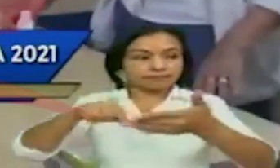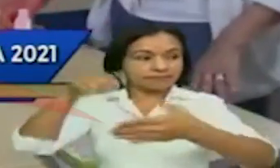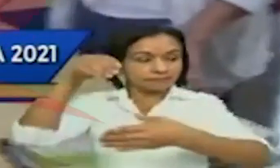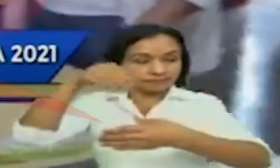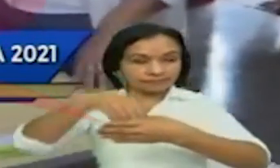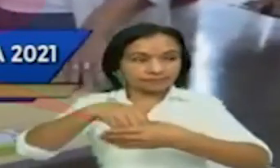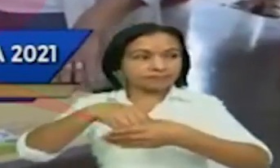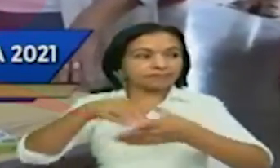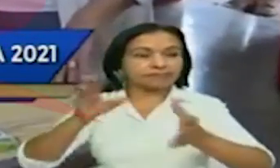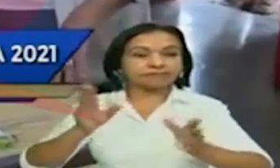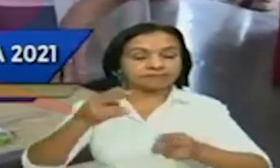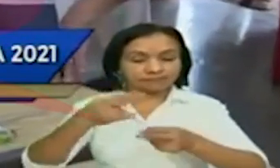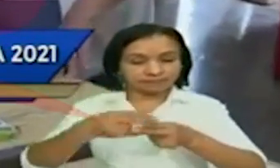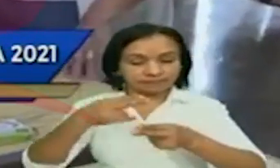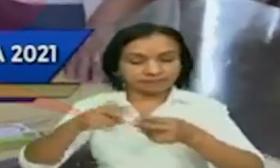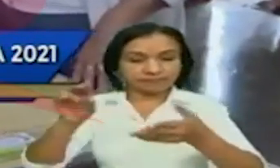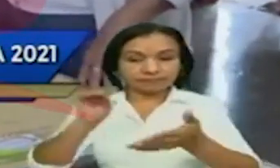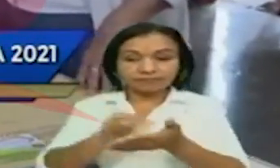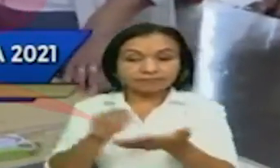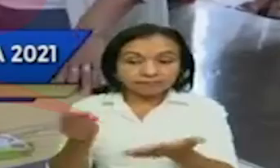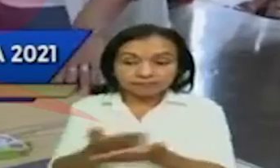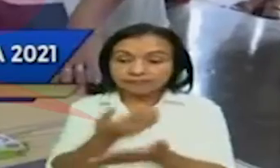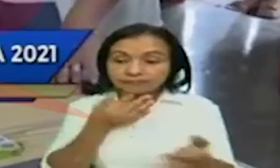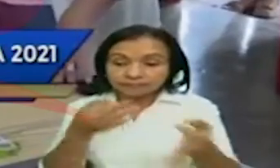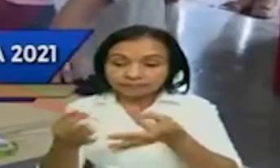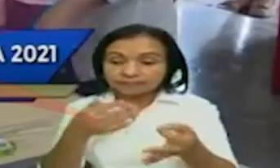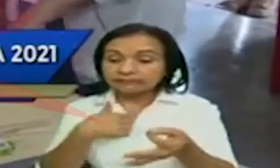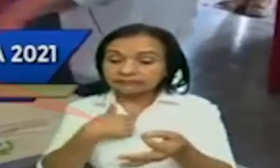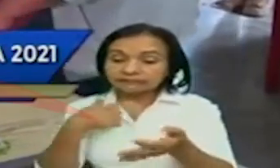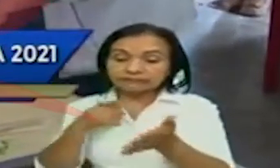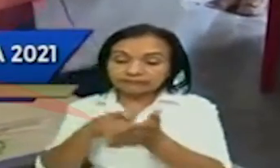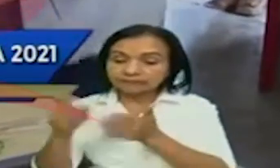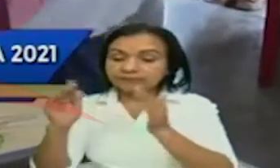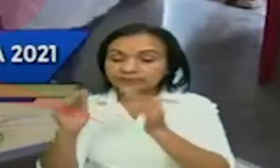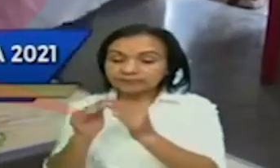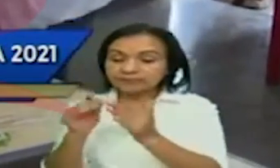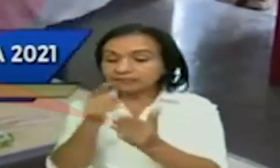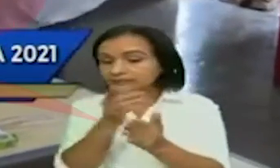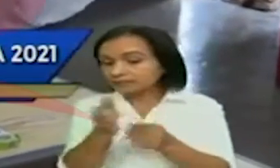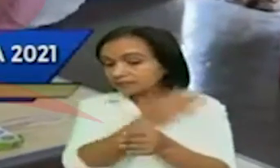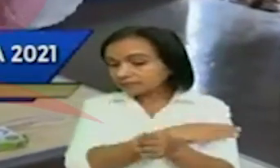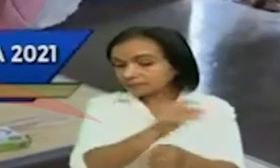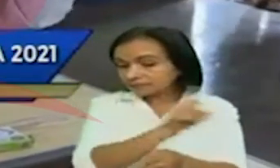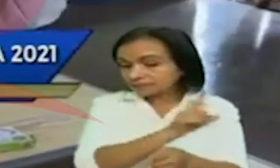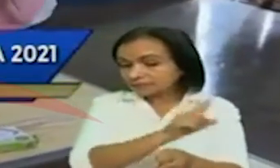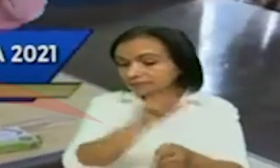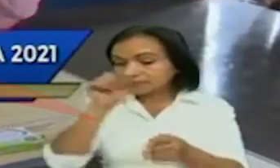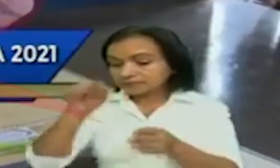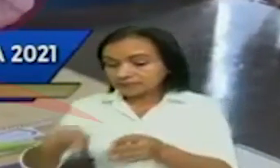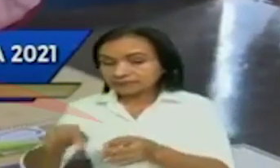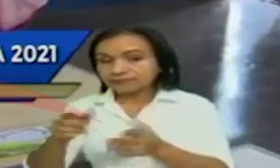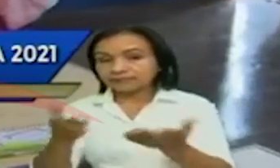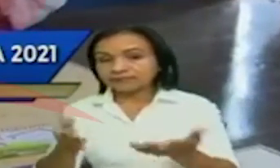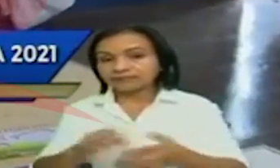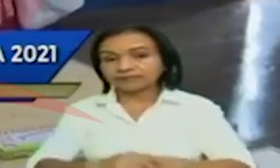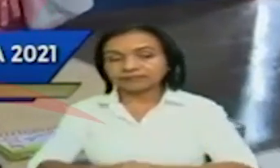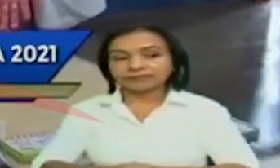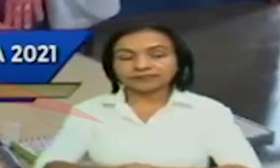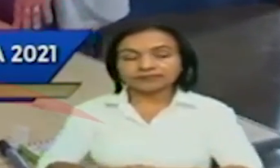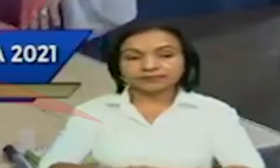2.825.117 personas nicaragüenses. Además, en referencia a los cambios de domicilios para la actualización del padrón electoral,